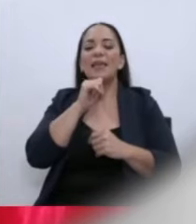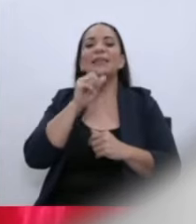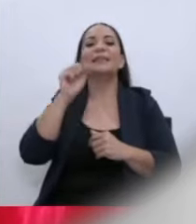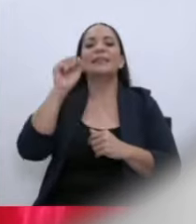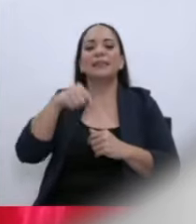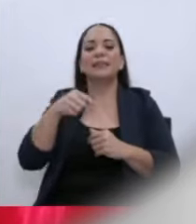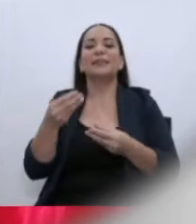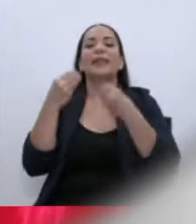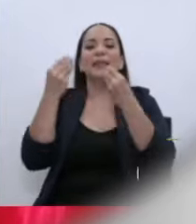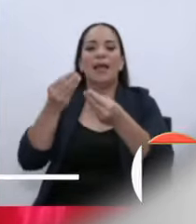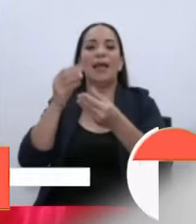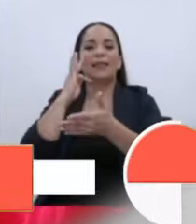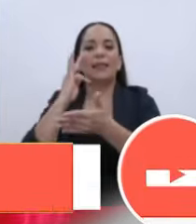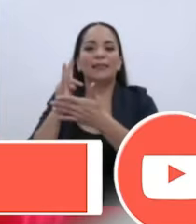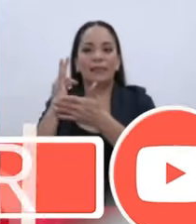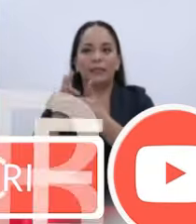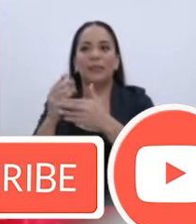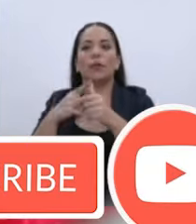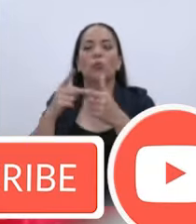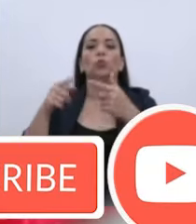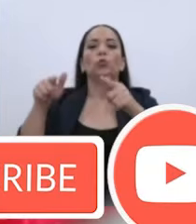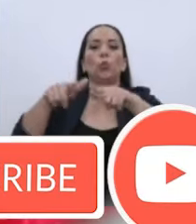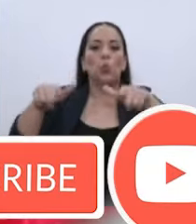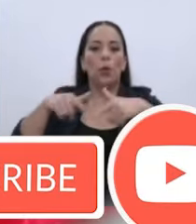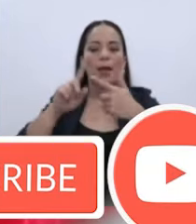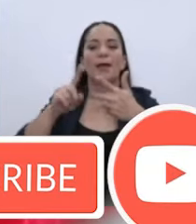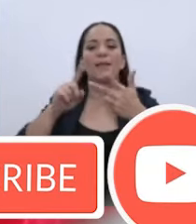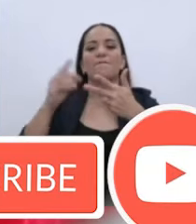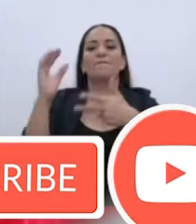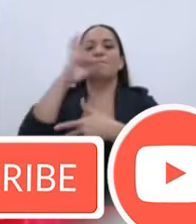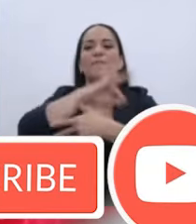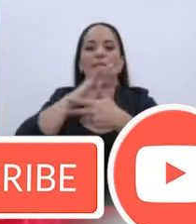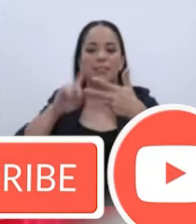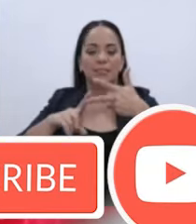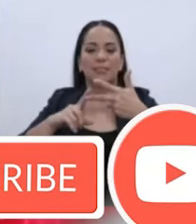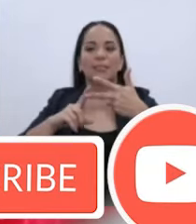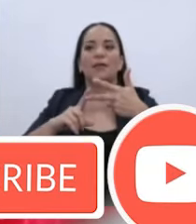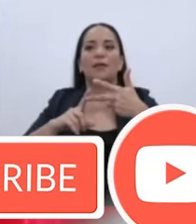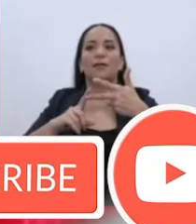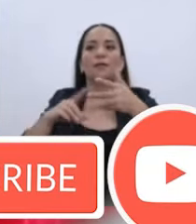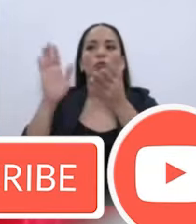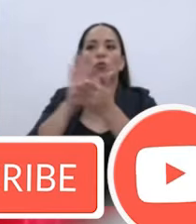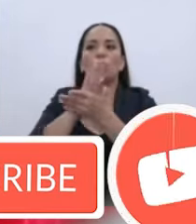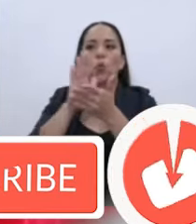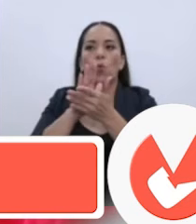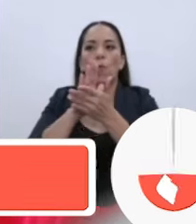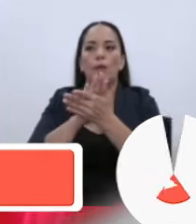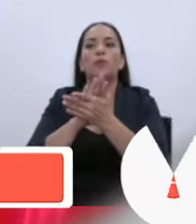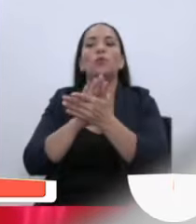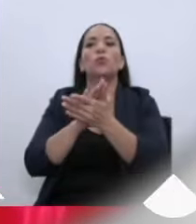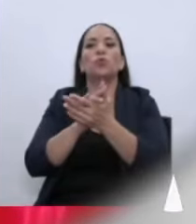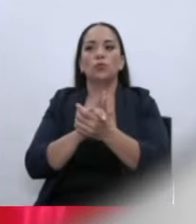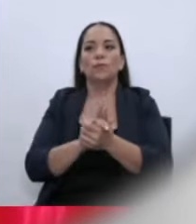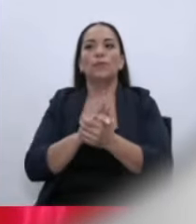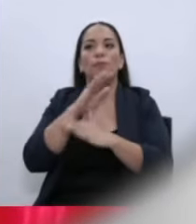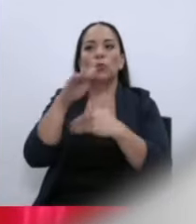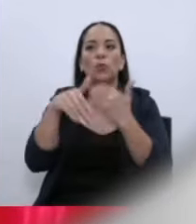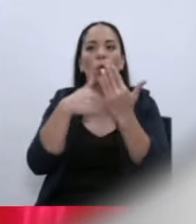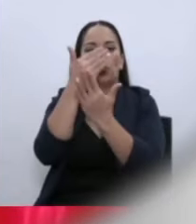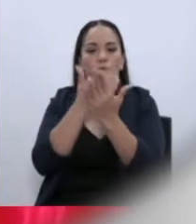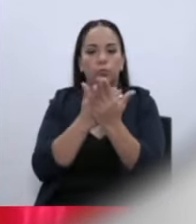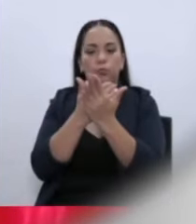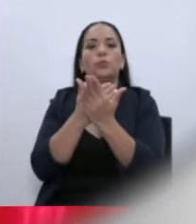testigos, lugar, fecha, los documentos que él traía, la descripción de los documentos que él